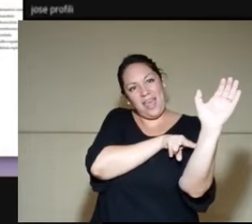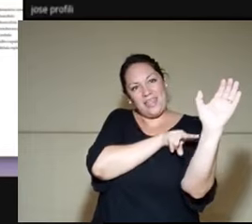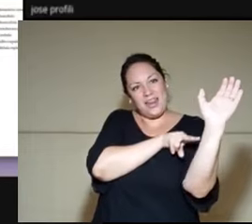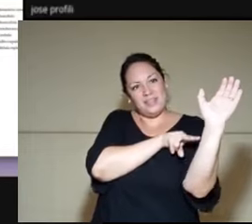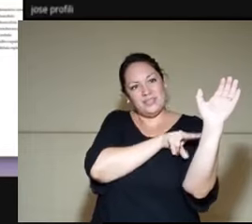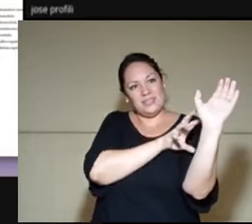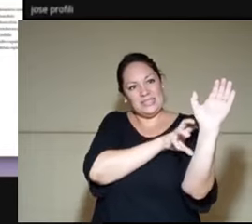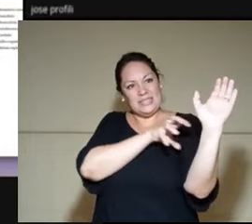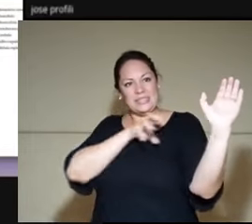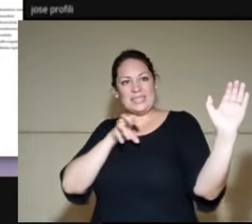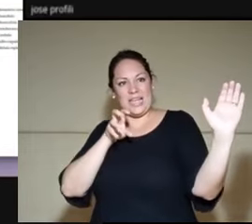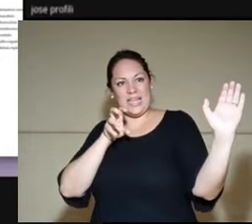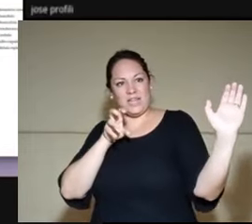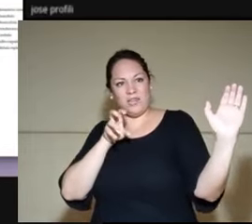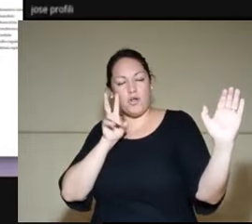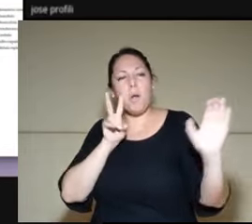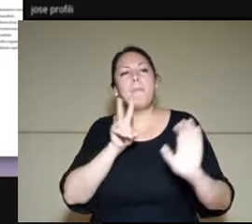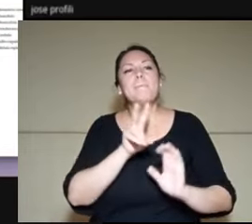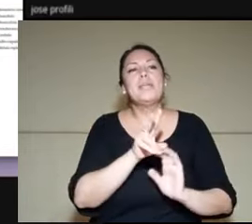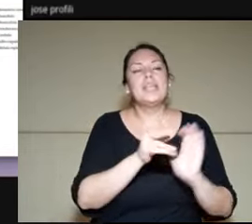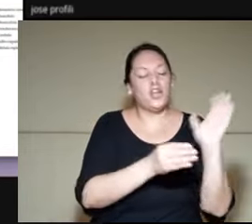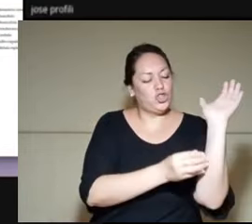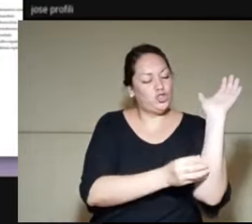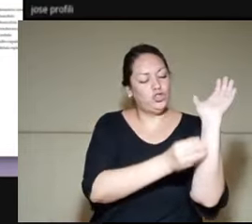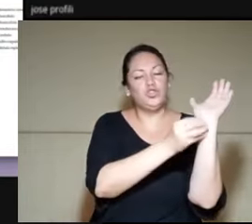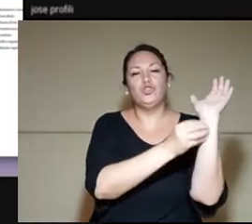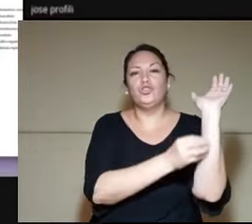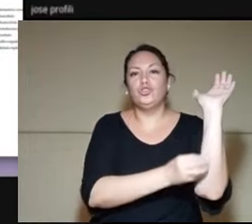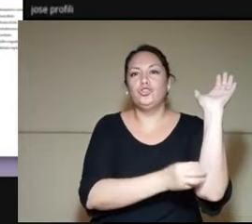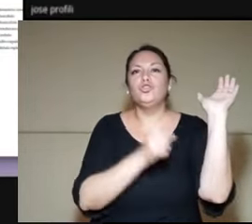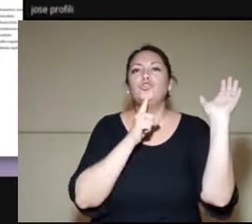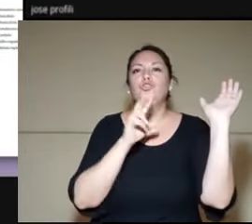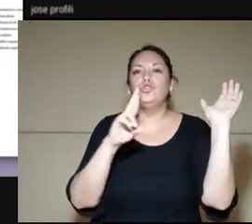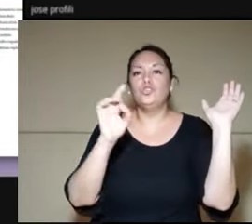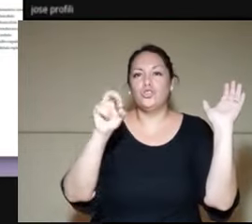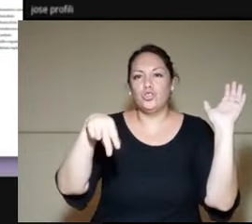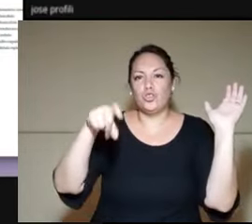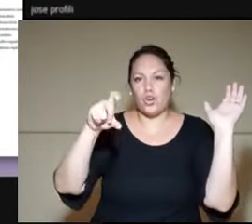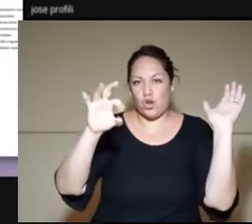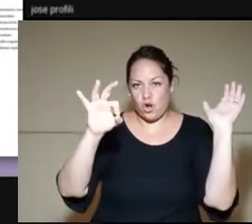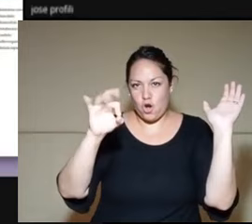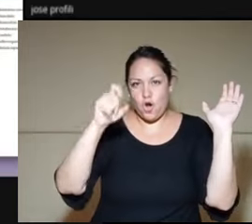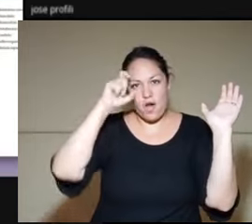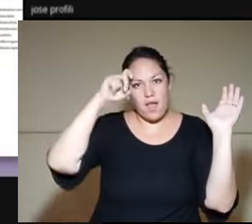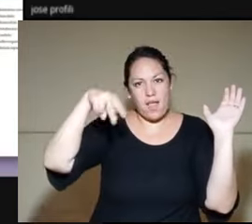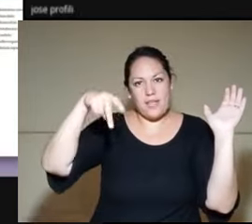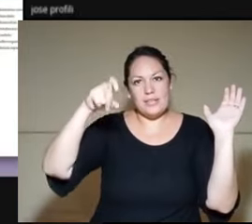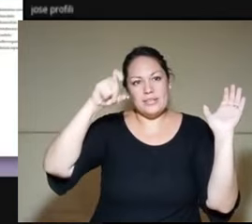por detrás del cerebelo, si yo lo saco, voy a tener el tronco encefálico. ¿Sí?